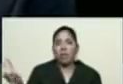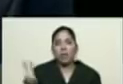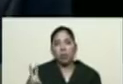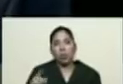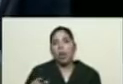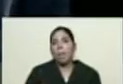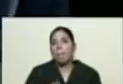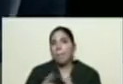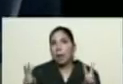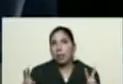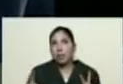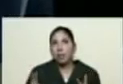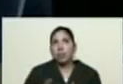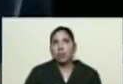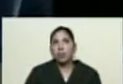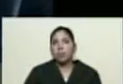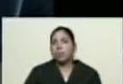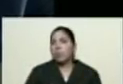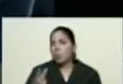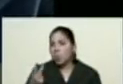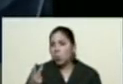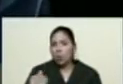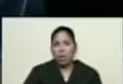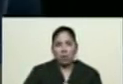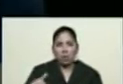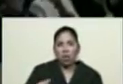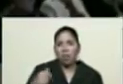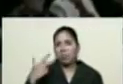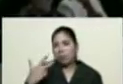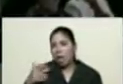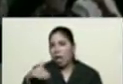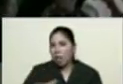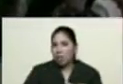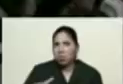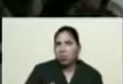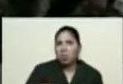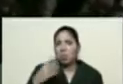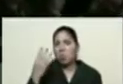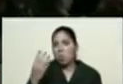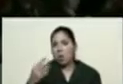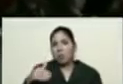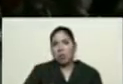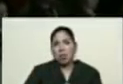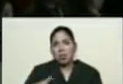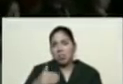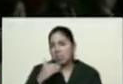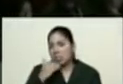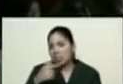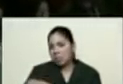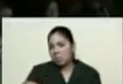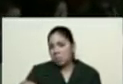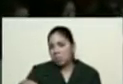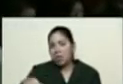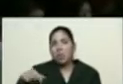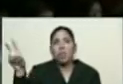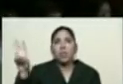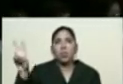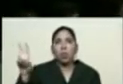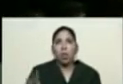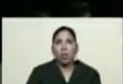Venezuela. Ya ha habido una elección, dos elecciones, tres elecciones, vamos a la cuarta elección en paz en Venezuela.